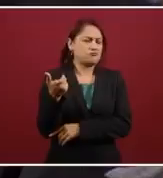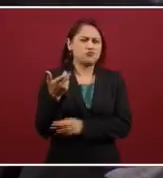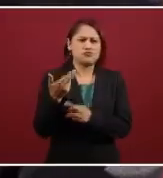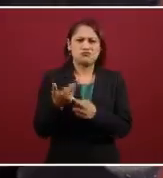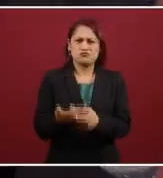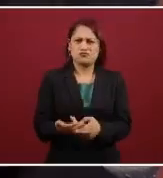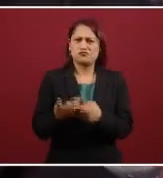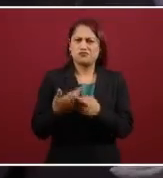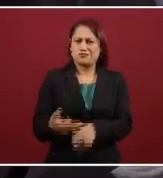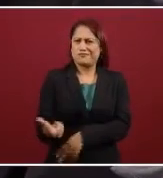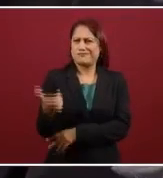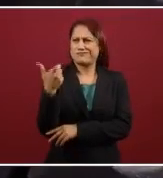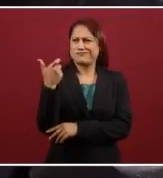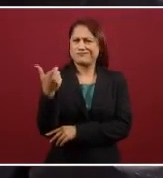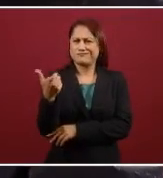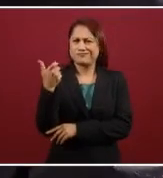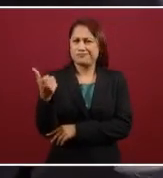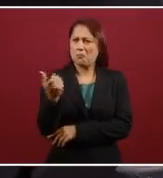y se